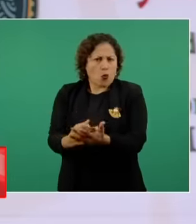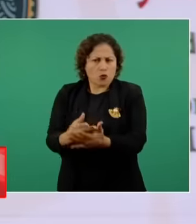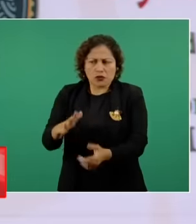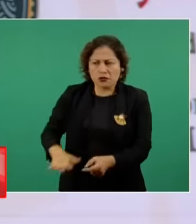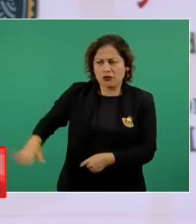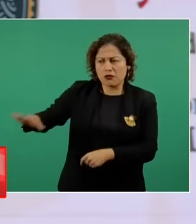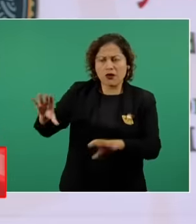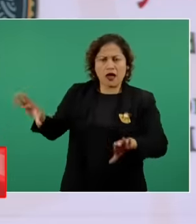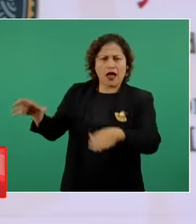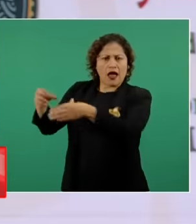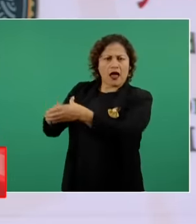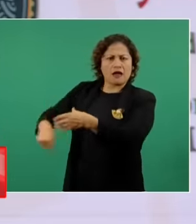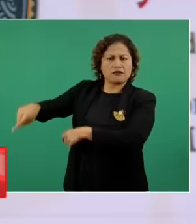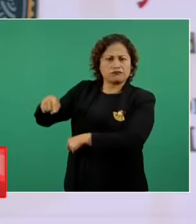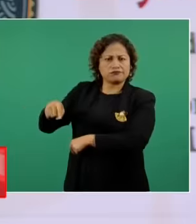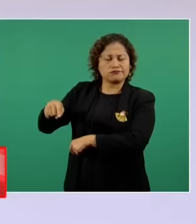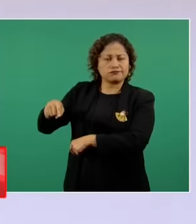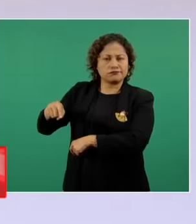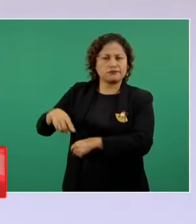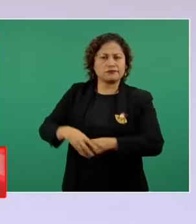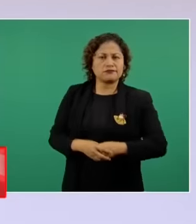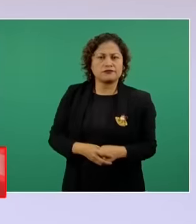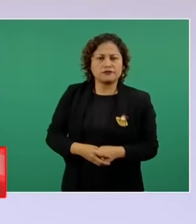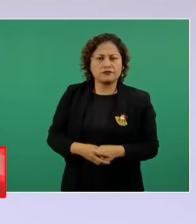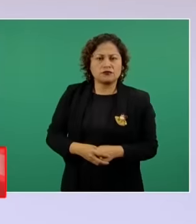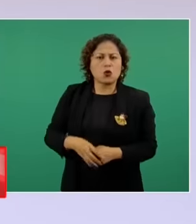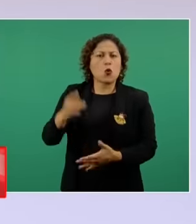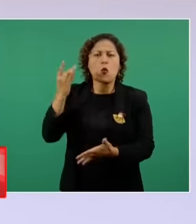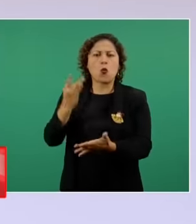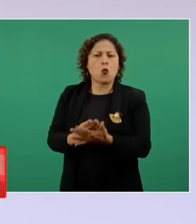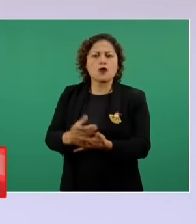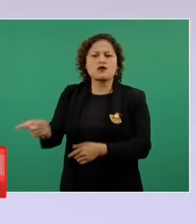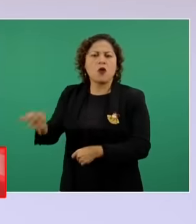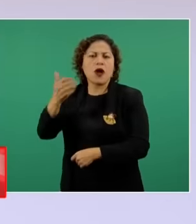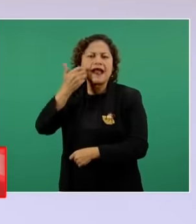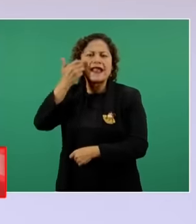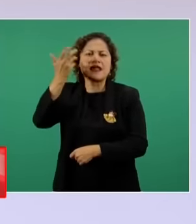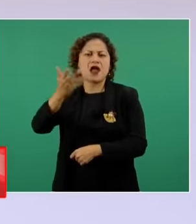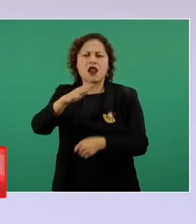solo tienen por objeto la opresión.